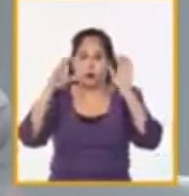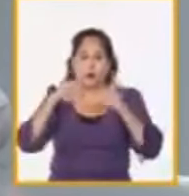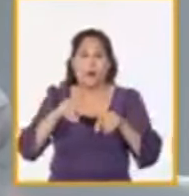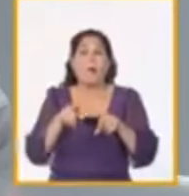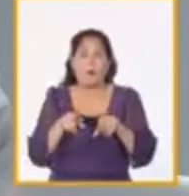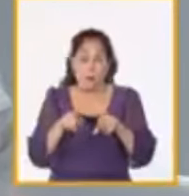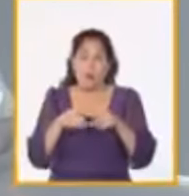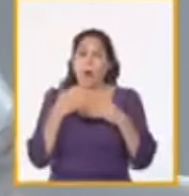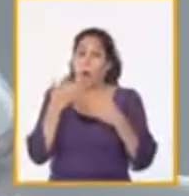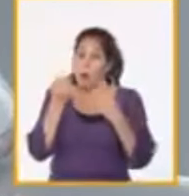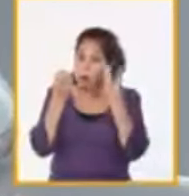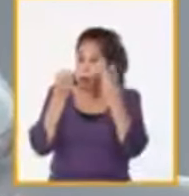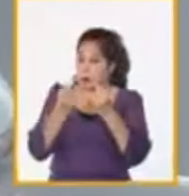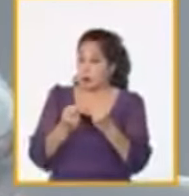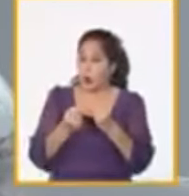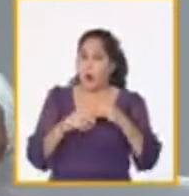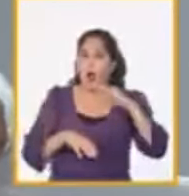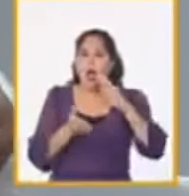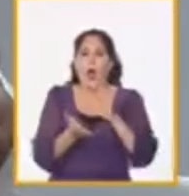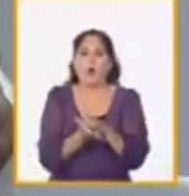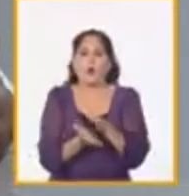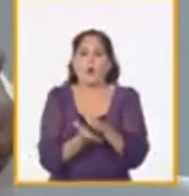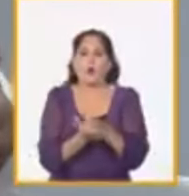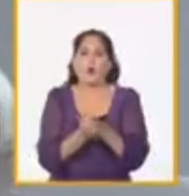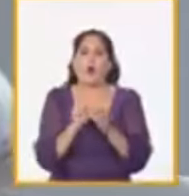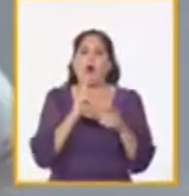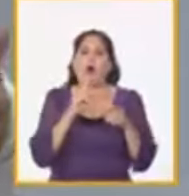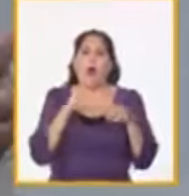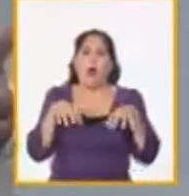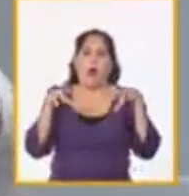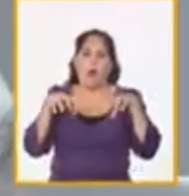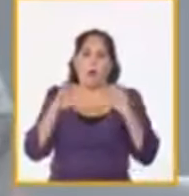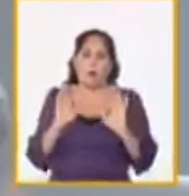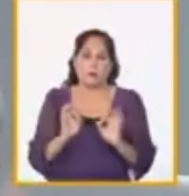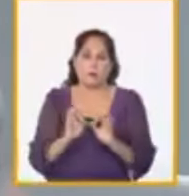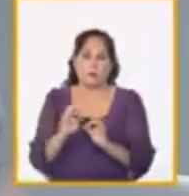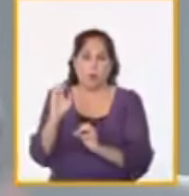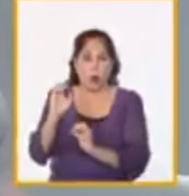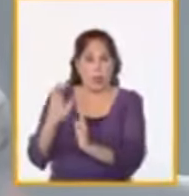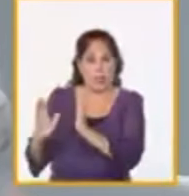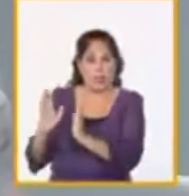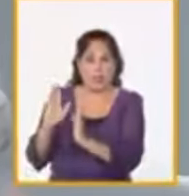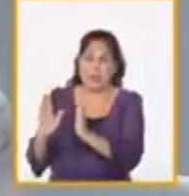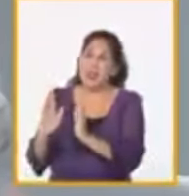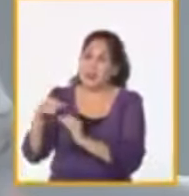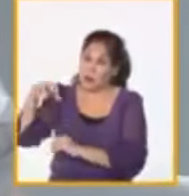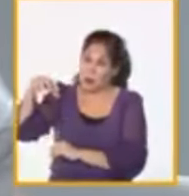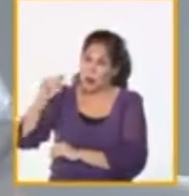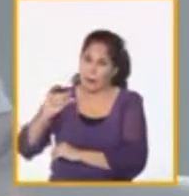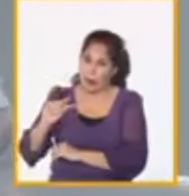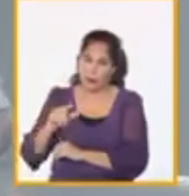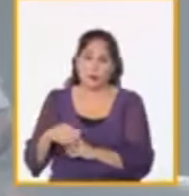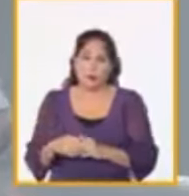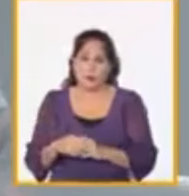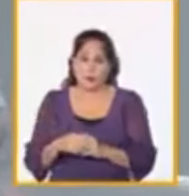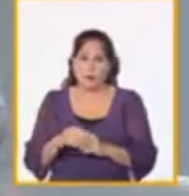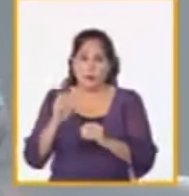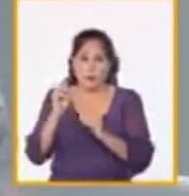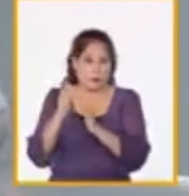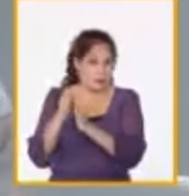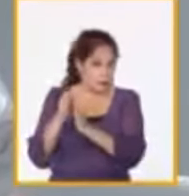que no llovió el 99% en el occidente, y por eso es la situación que tiene la fuente que explicábamos de La